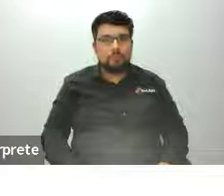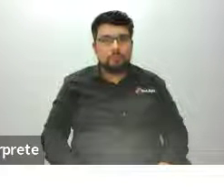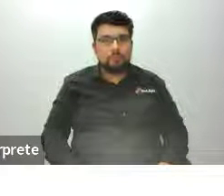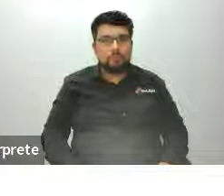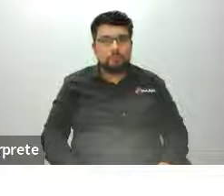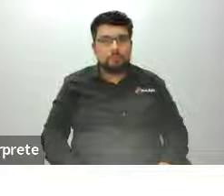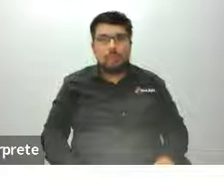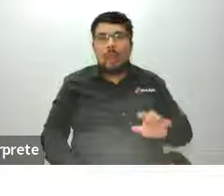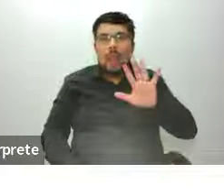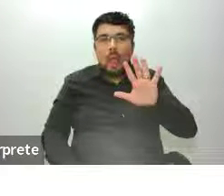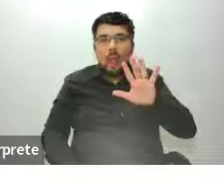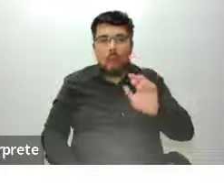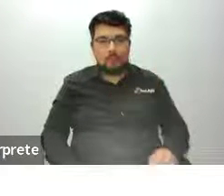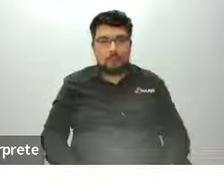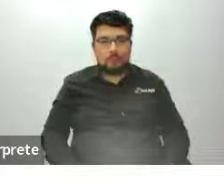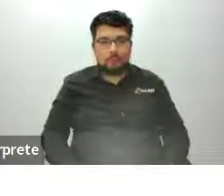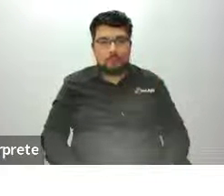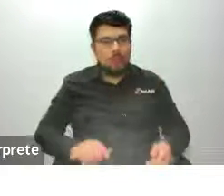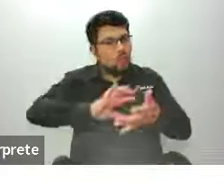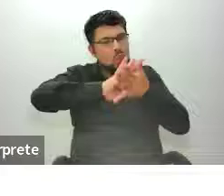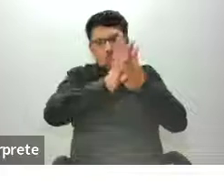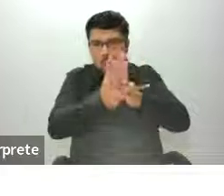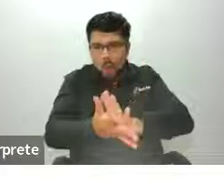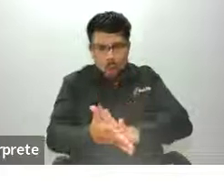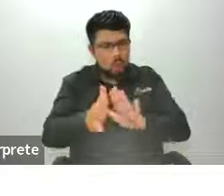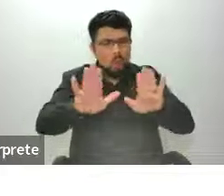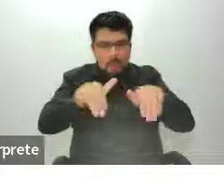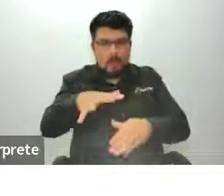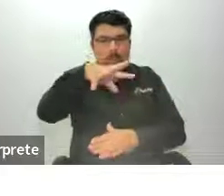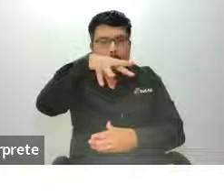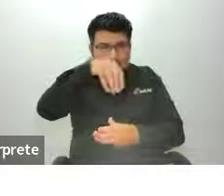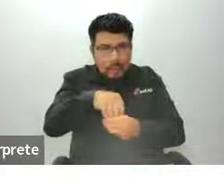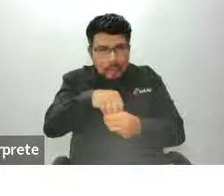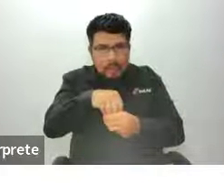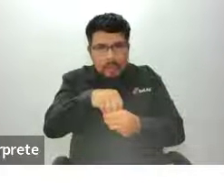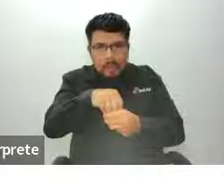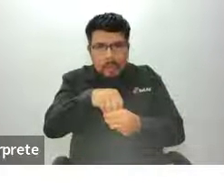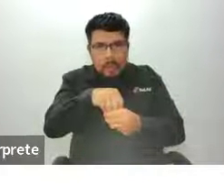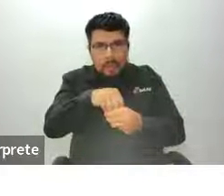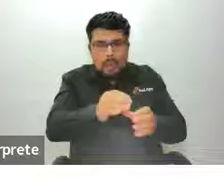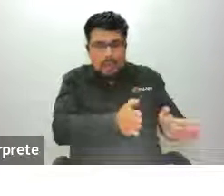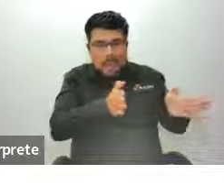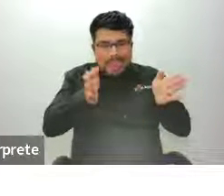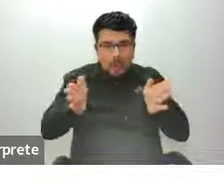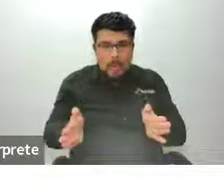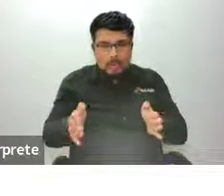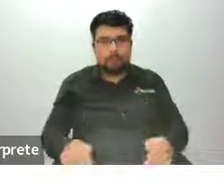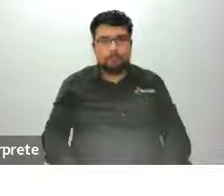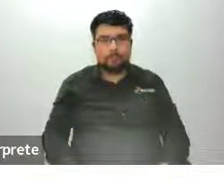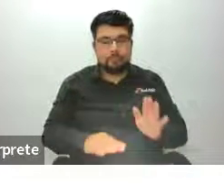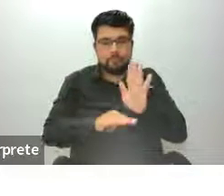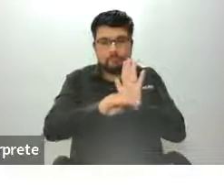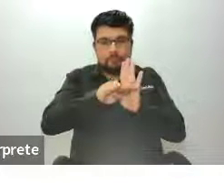Ahora, todos pertenecen a una misma categoría. Por ejemplo, en el caso del lenguaje que